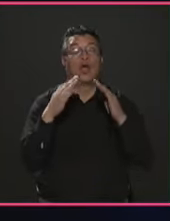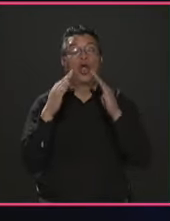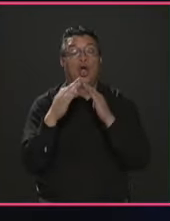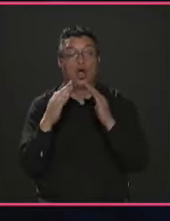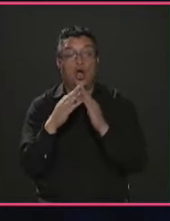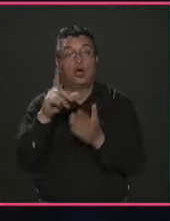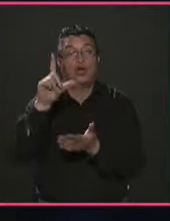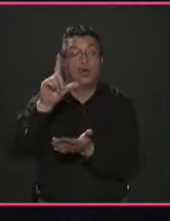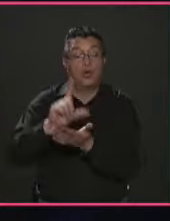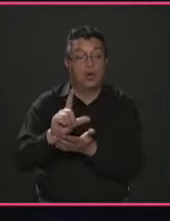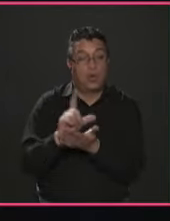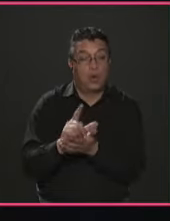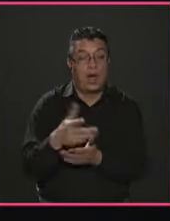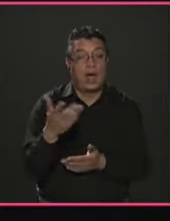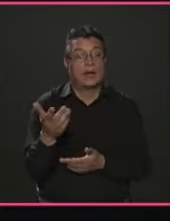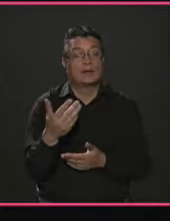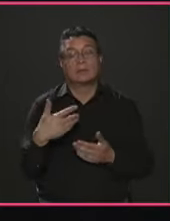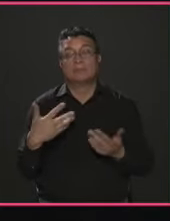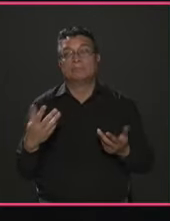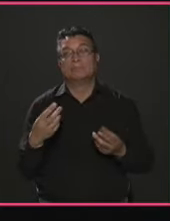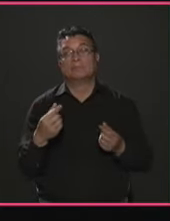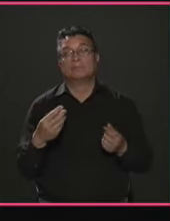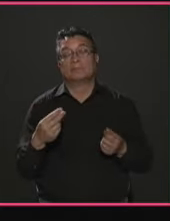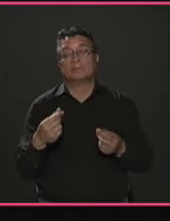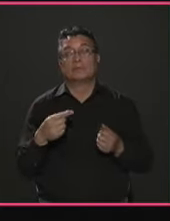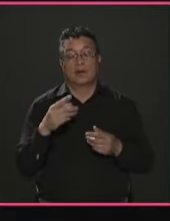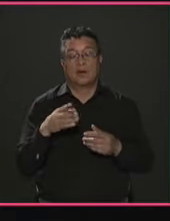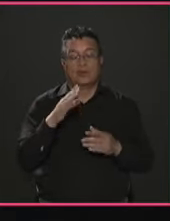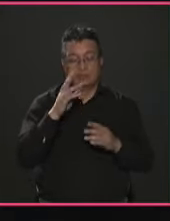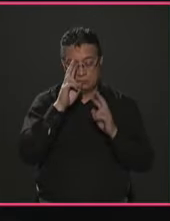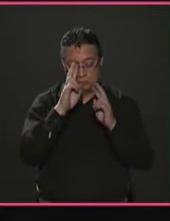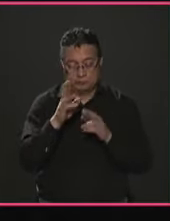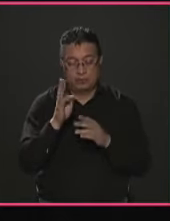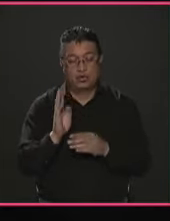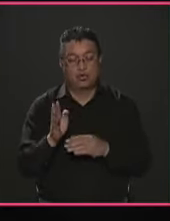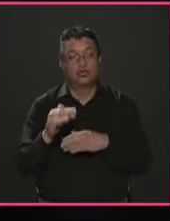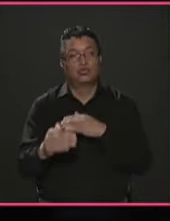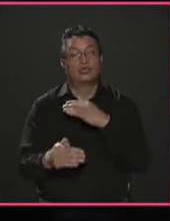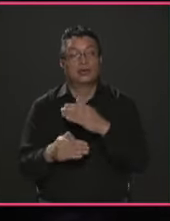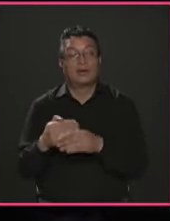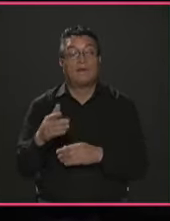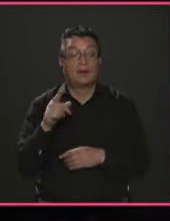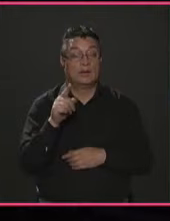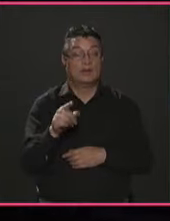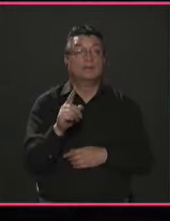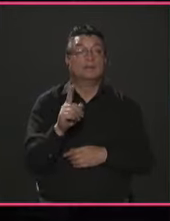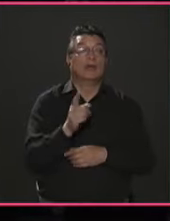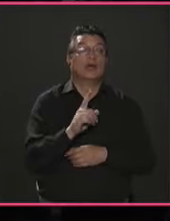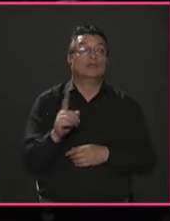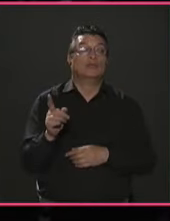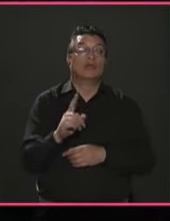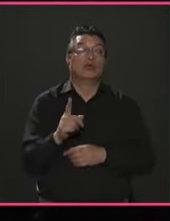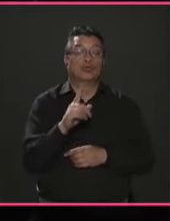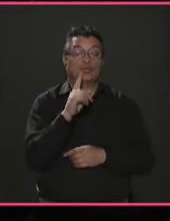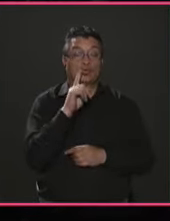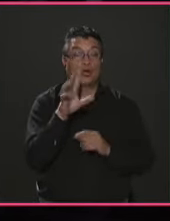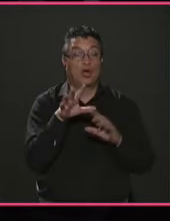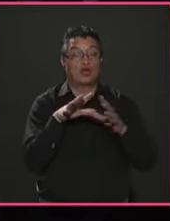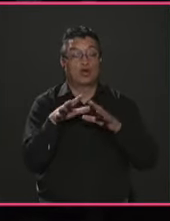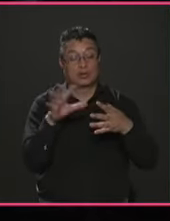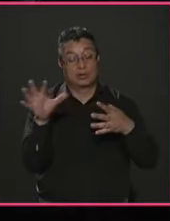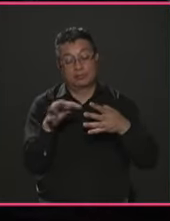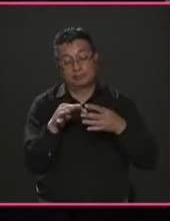o lugar de sustentable y la idea Bueno no tiene No tiene una de las cosas que